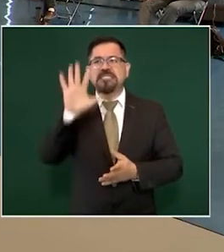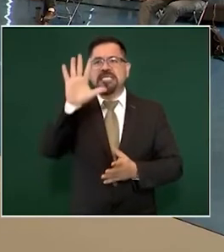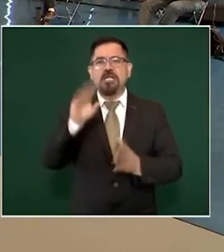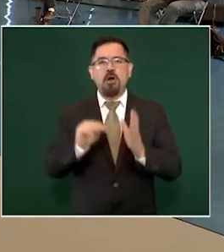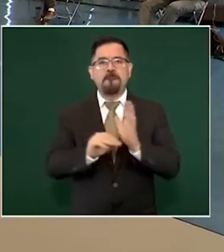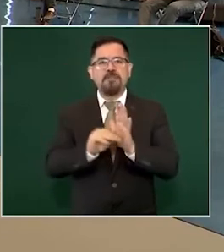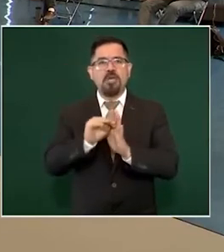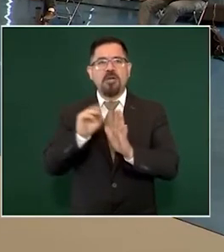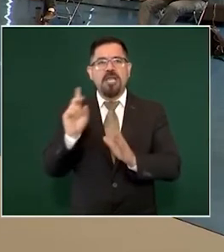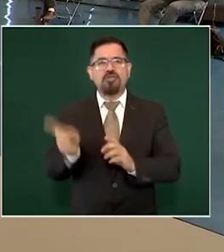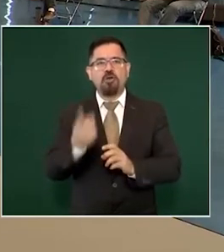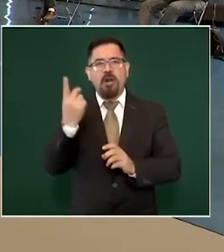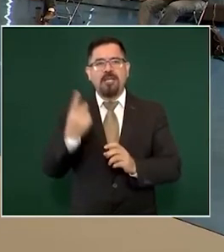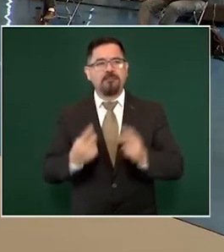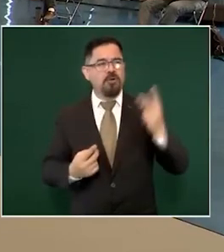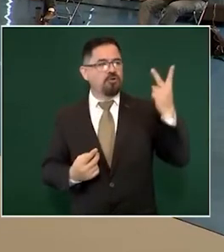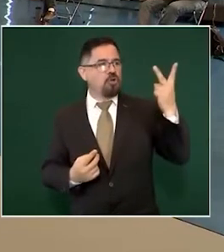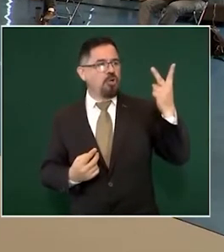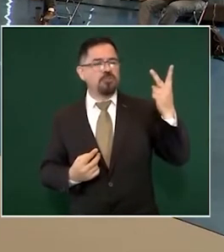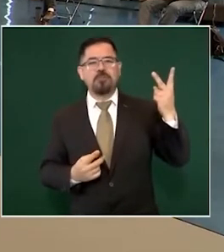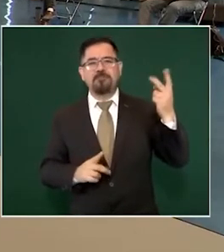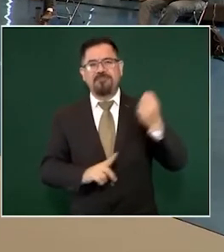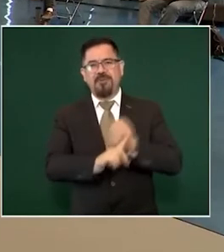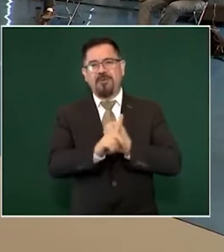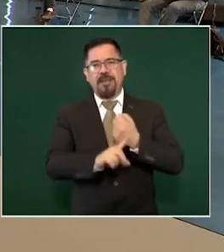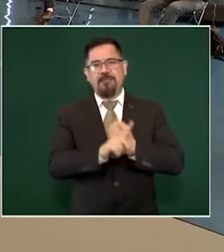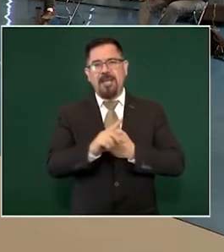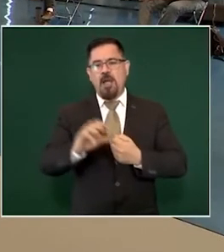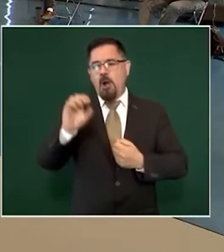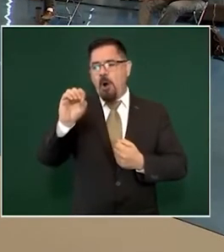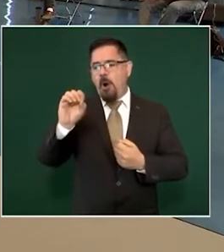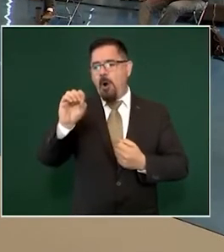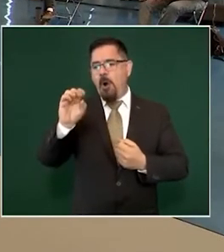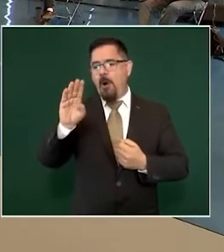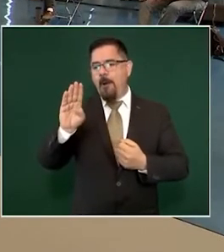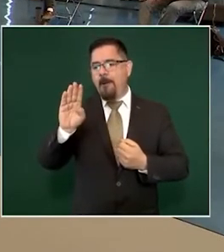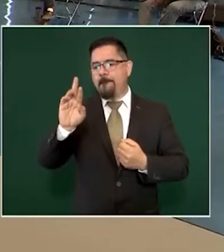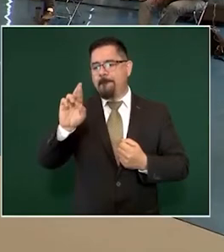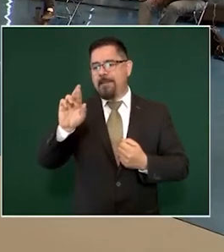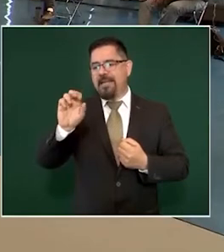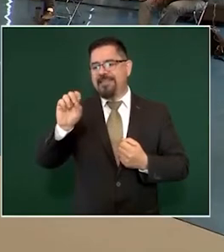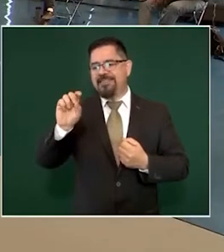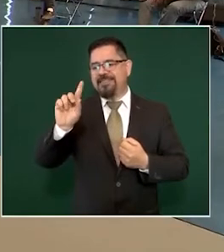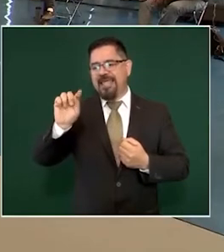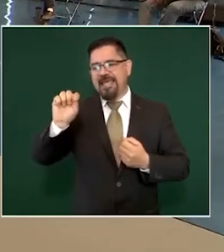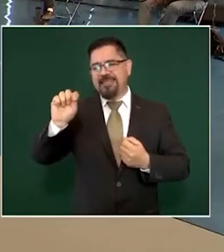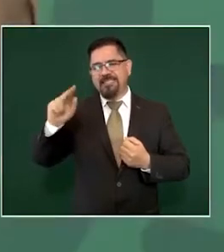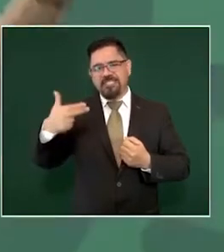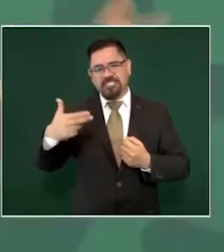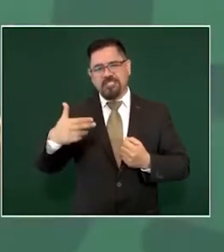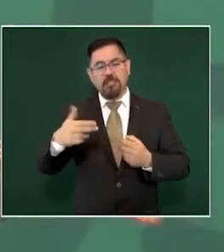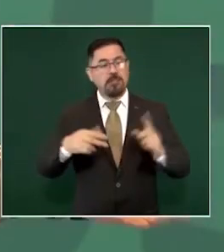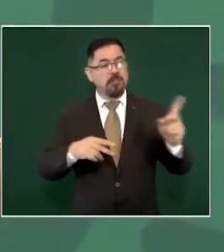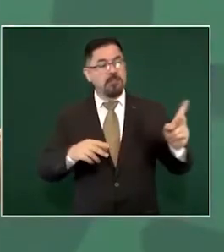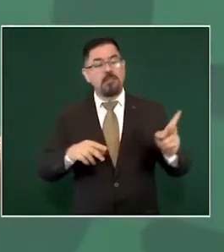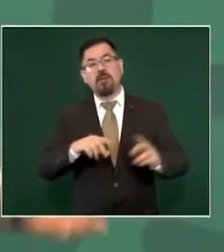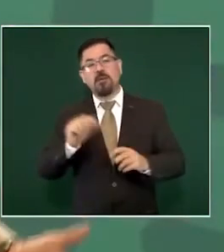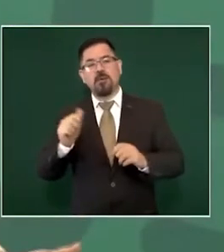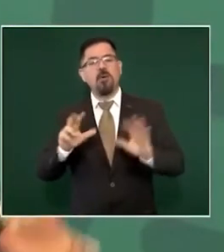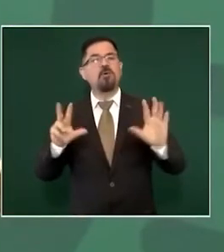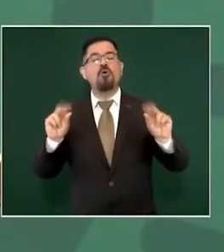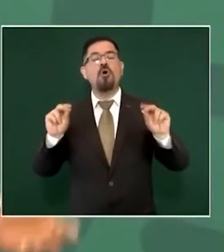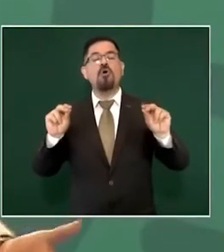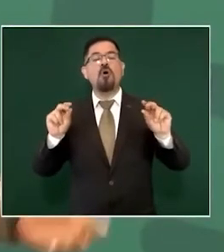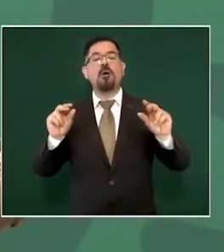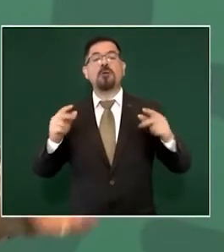5 millones por los dos casos. No. Por Odebrecht y Agronitrogenado. ¿De dólares? No, estoy hablando